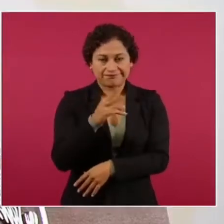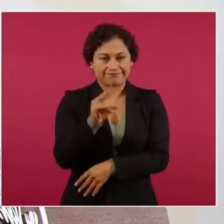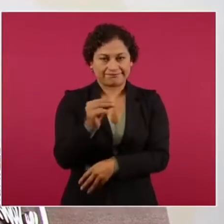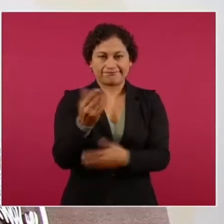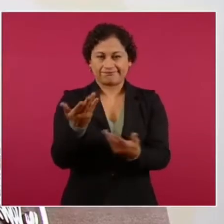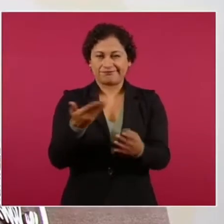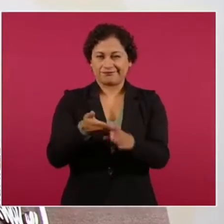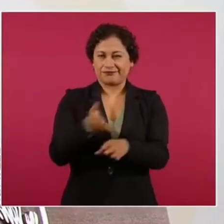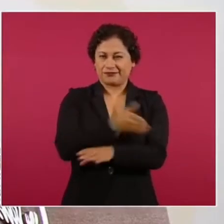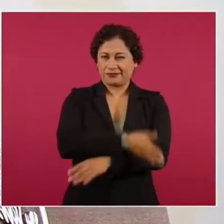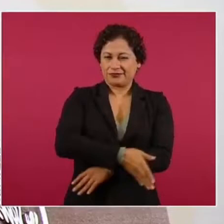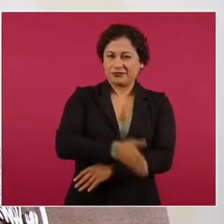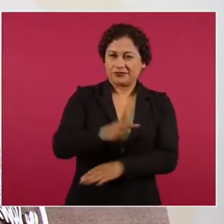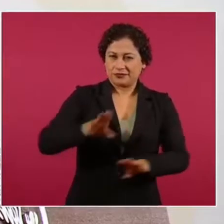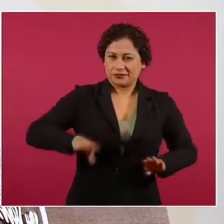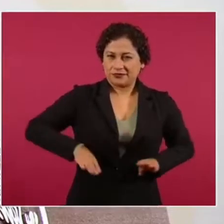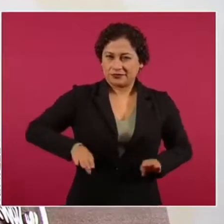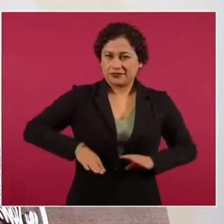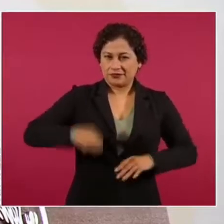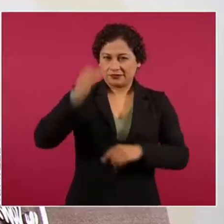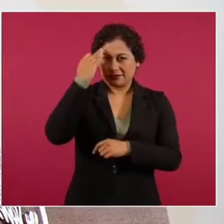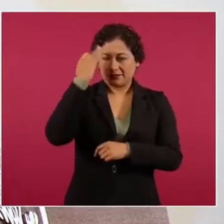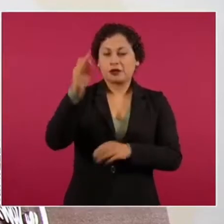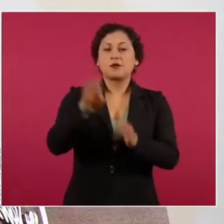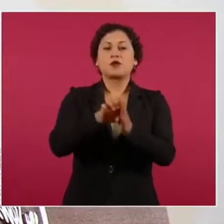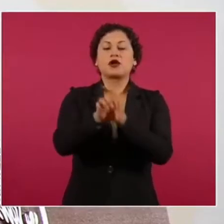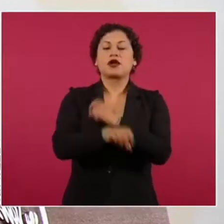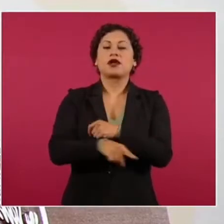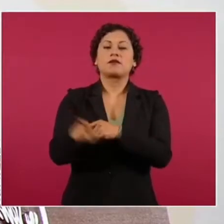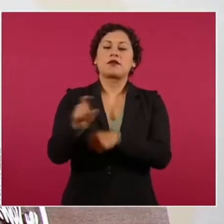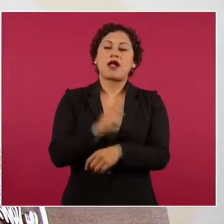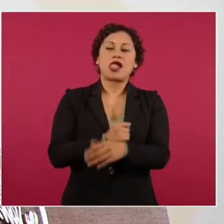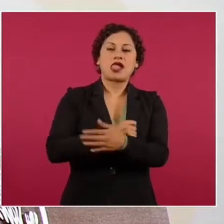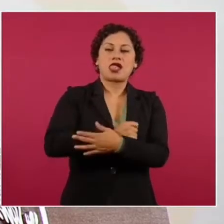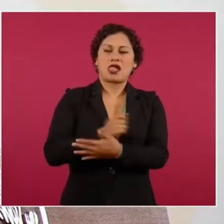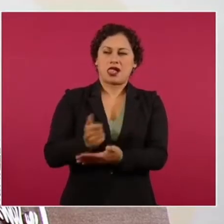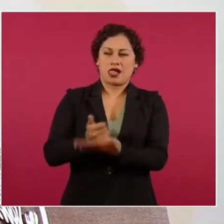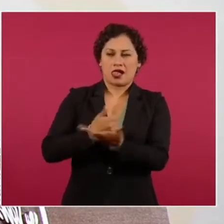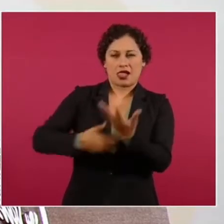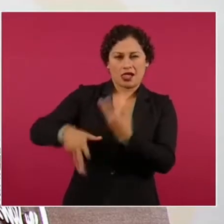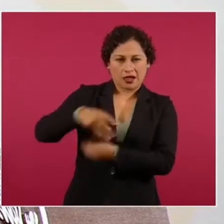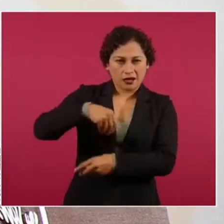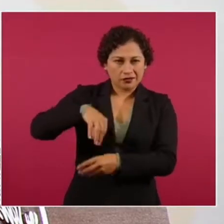como ayudaban en la campaña o